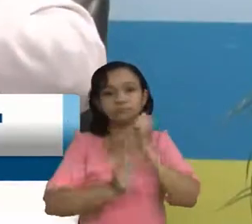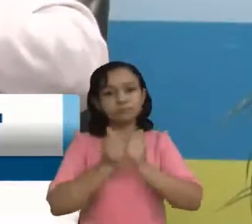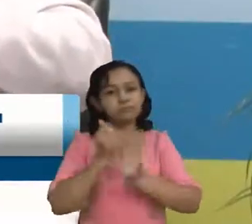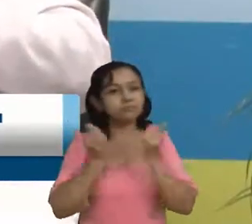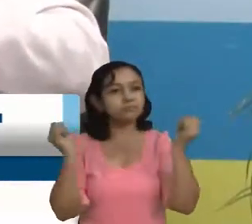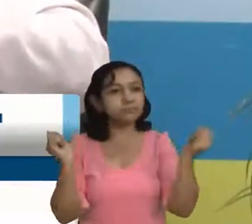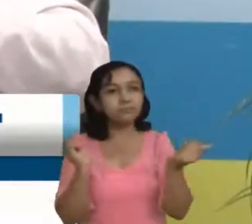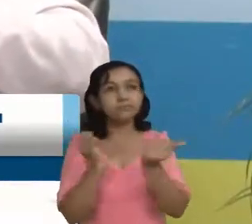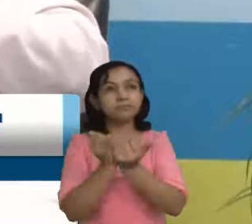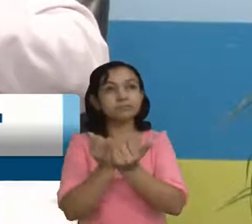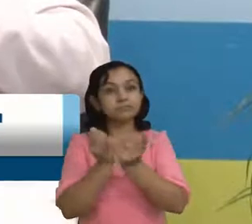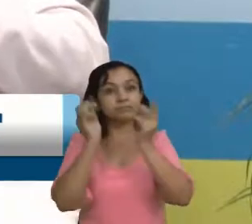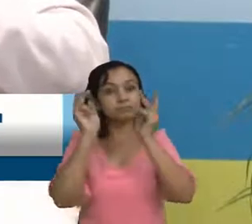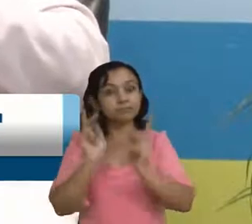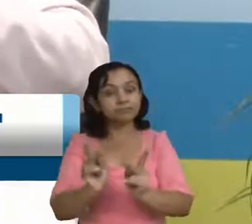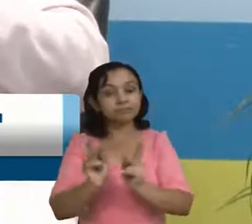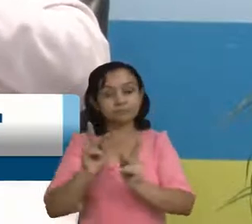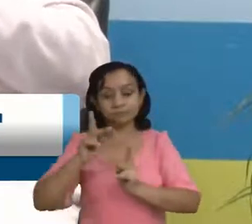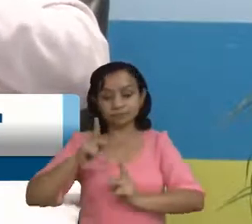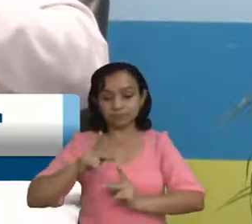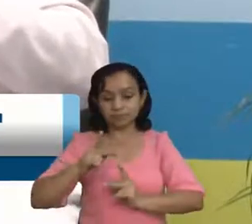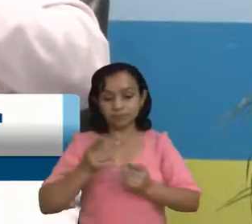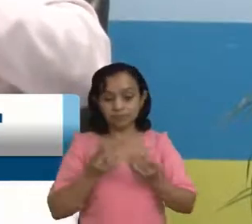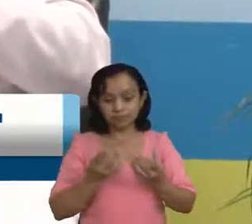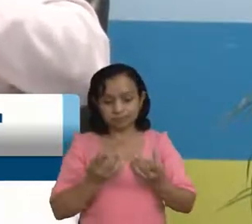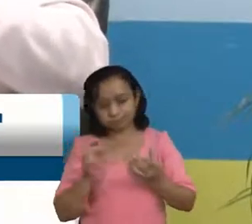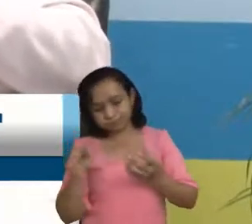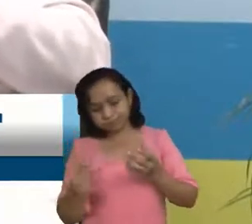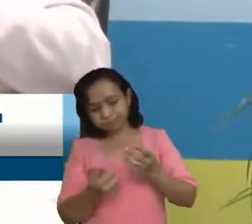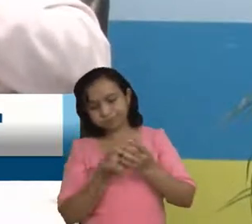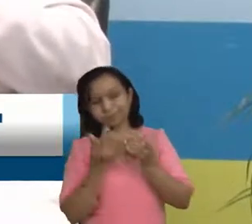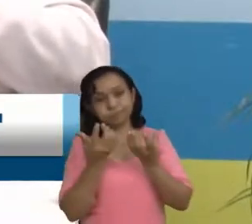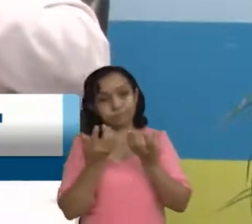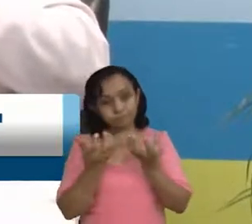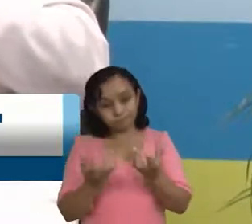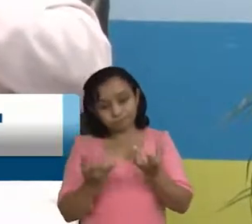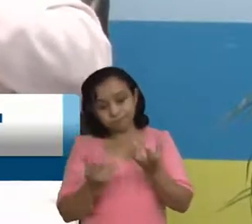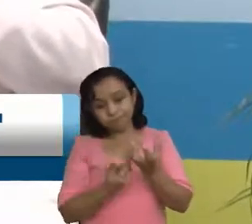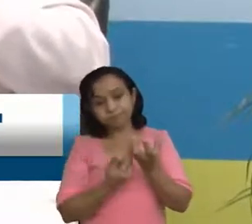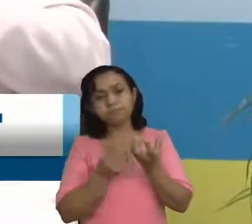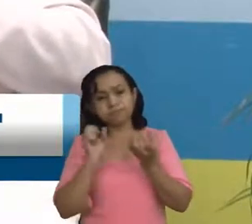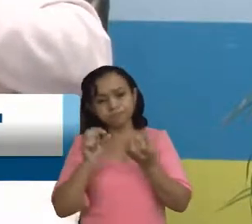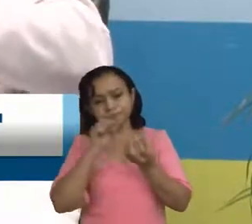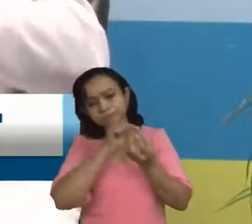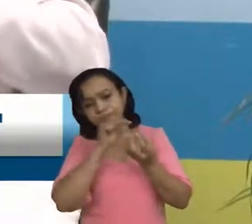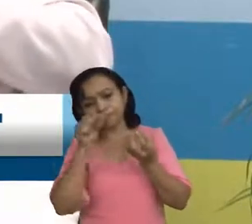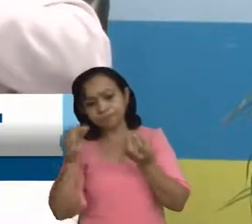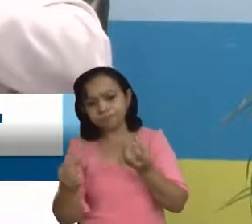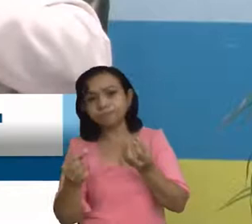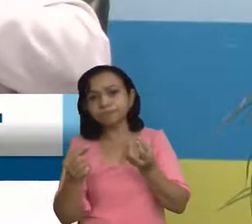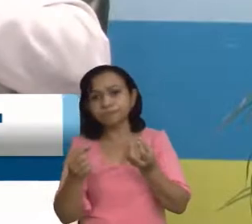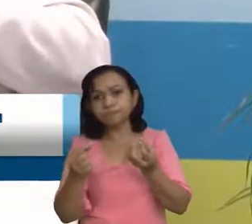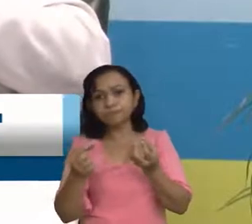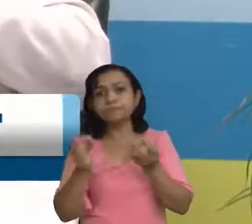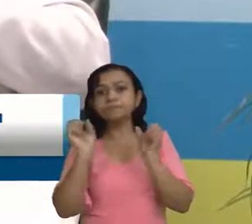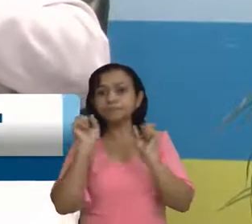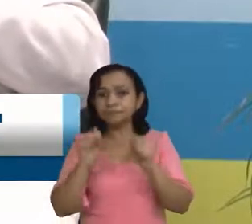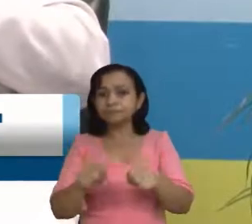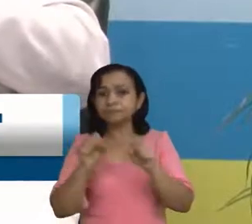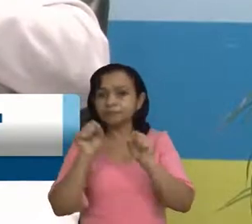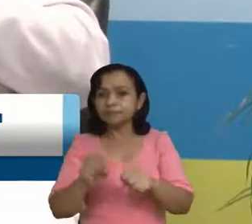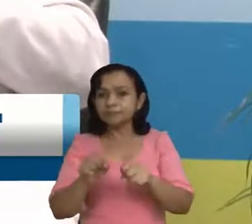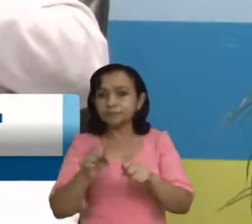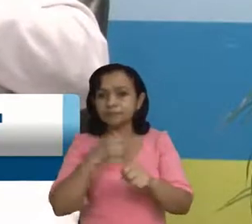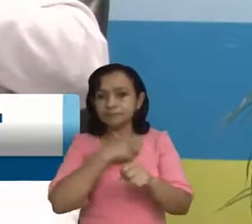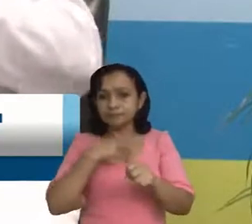pasa en los pacientes con la próstata, ¿verdad? Que vos podés hacer una cirugía prostática, ¿verdad? Y se te puede